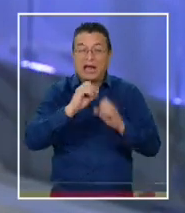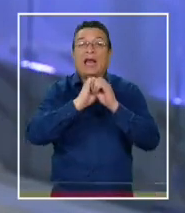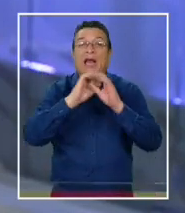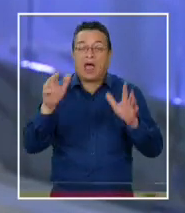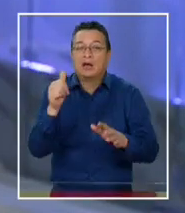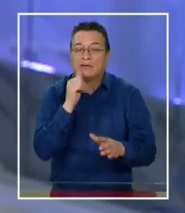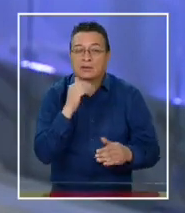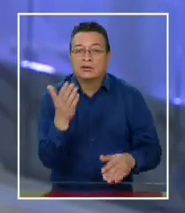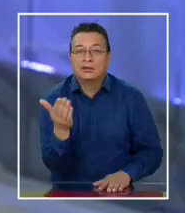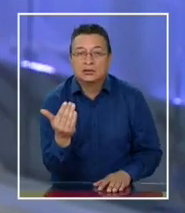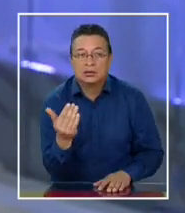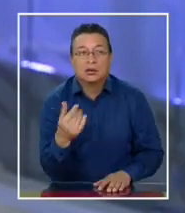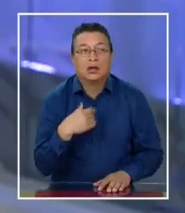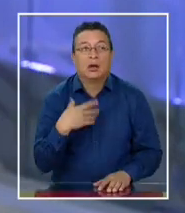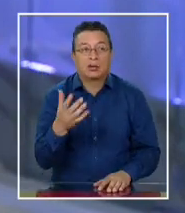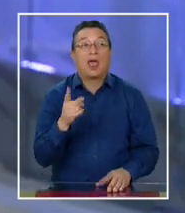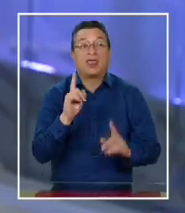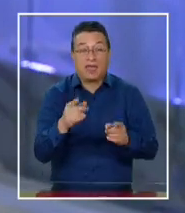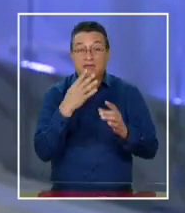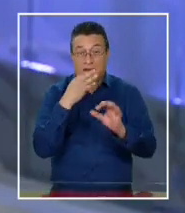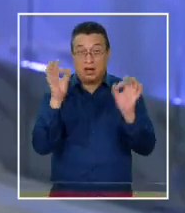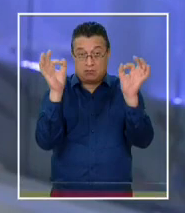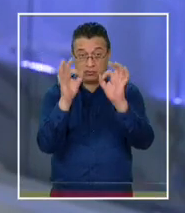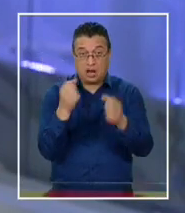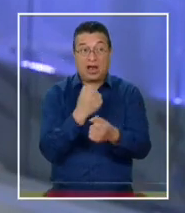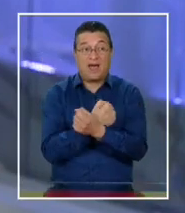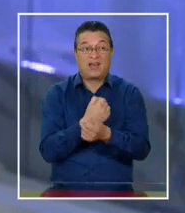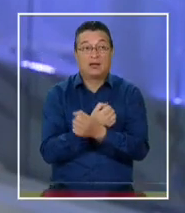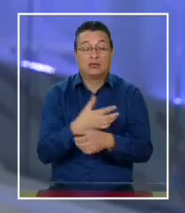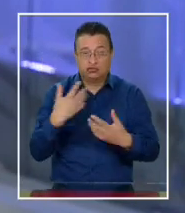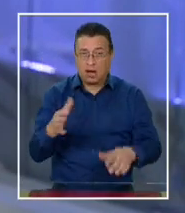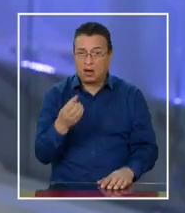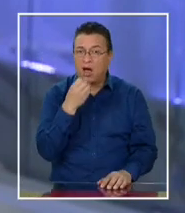para las para las autonomía